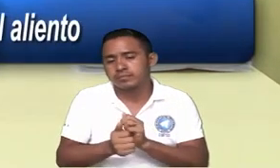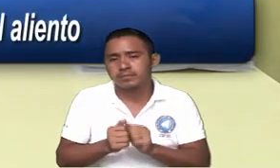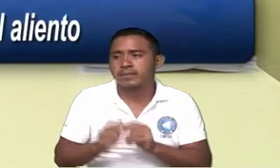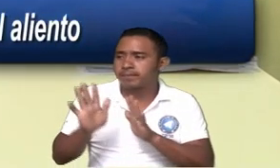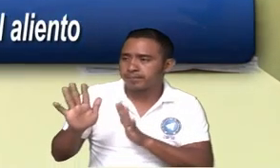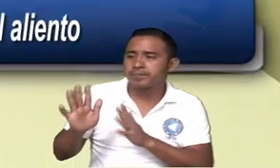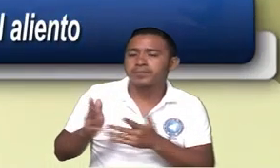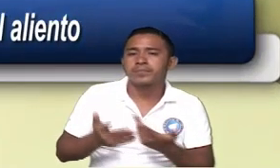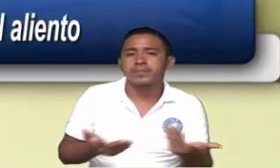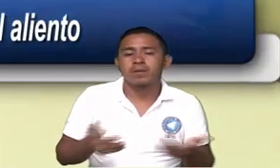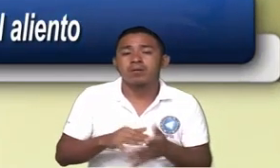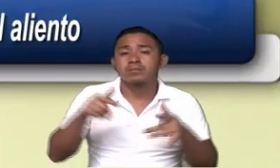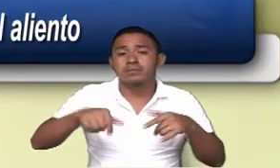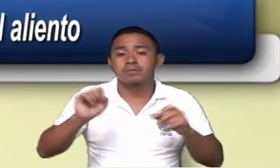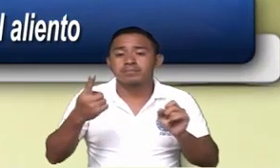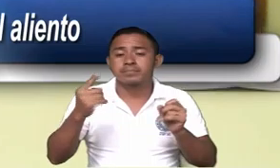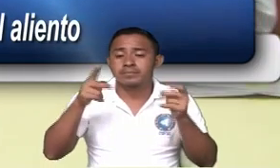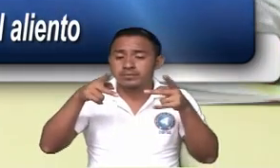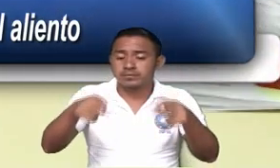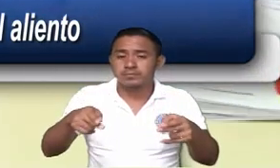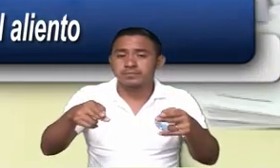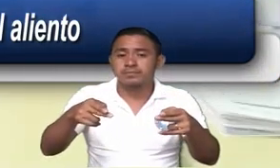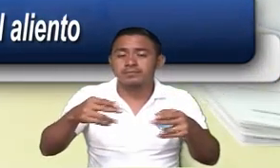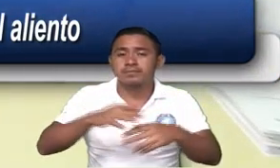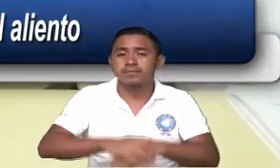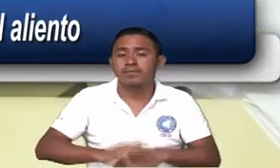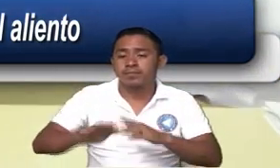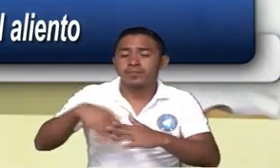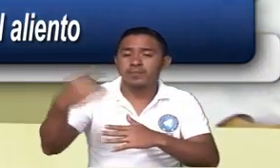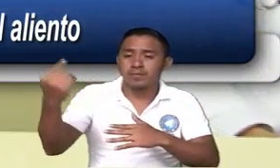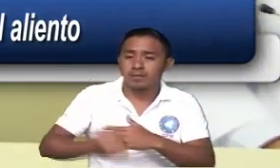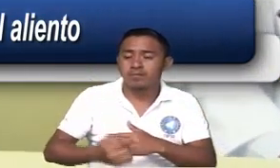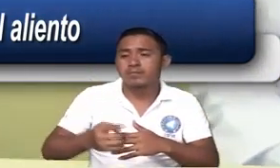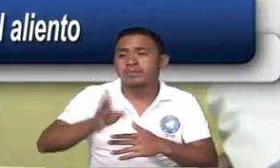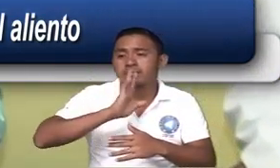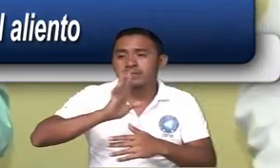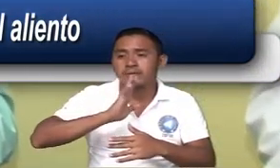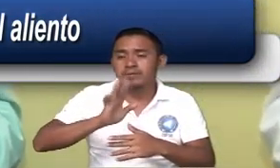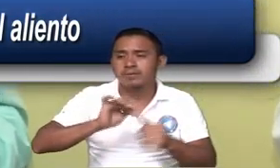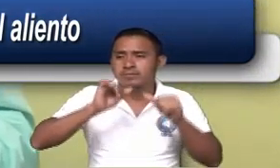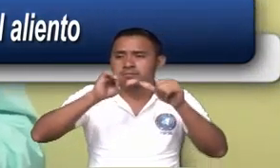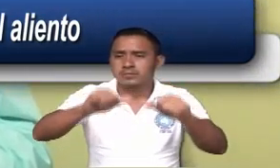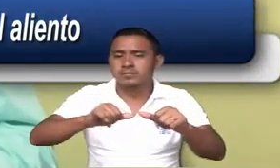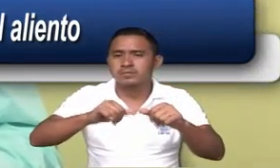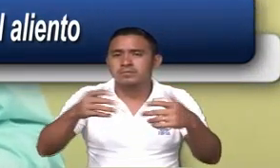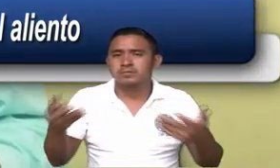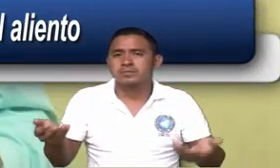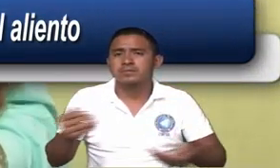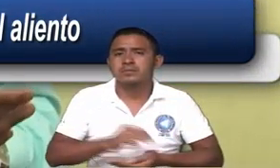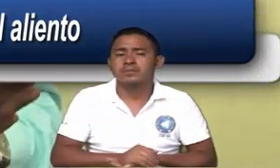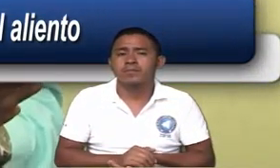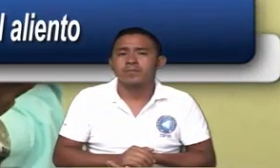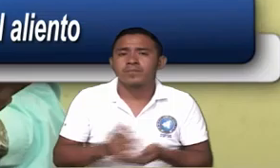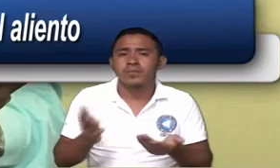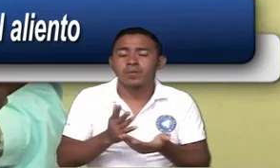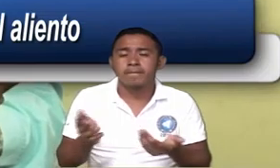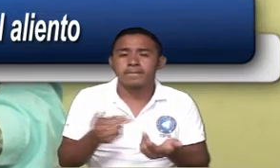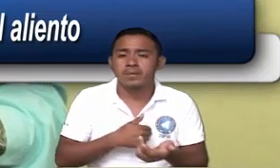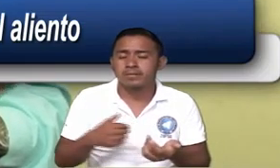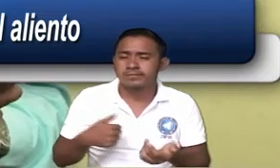doctor, nos vamos a ir a una pausa. Cuando regresemos, doctor, vamos a seguir hablando también de cómo es el